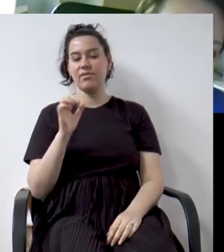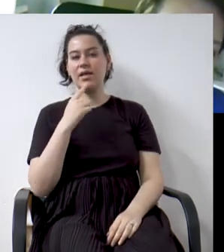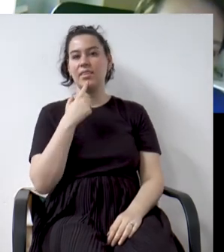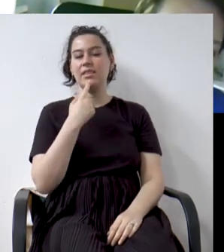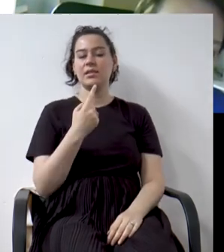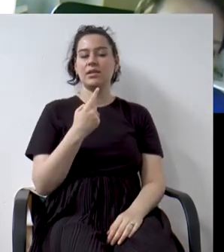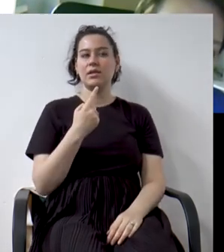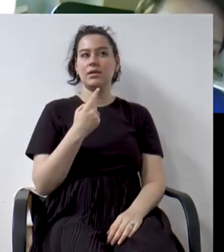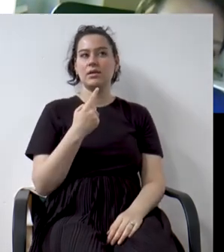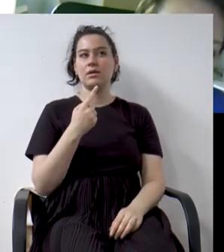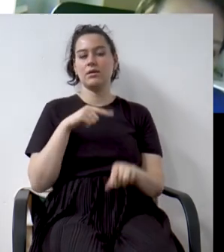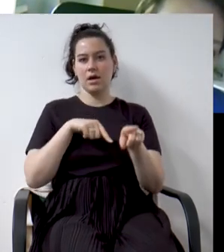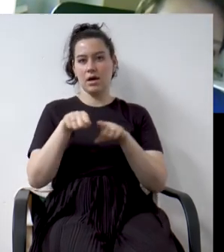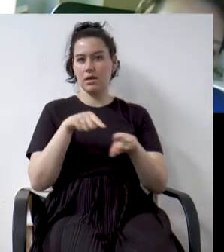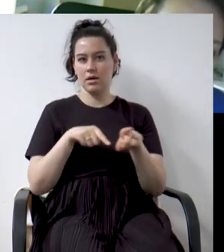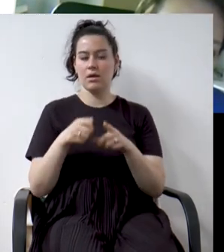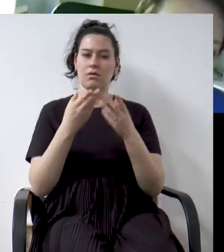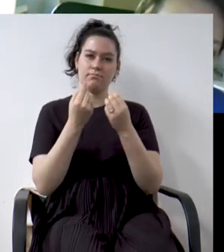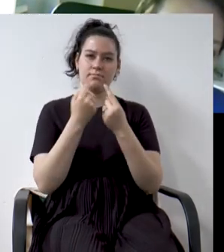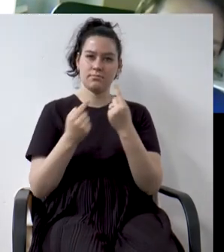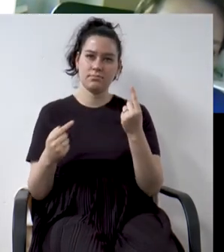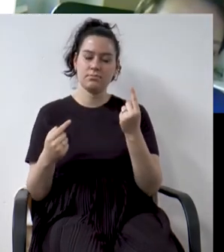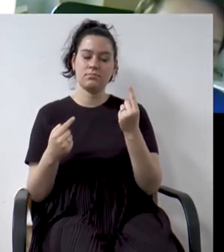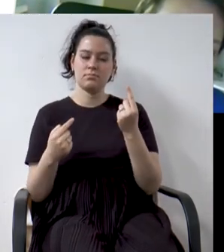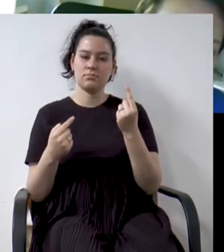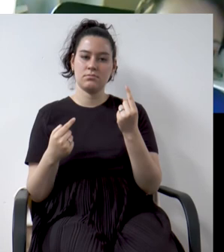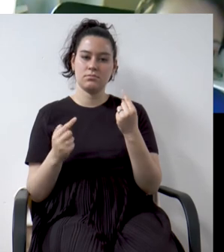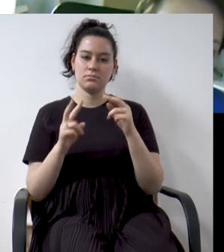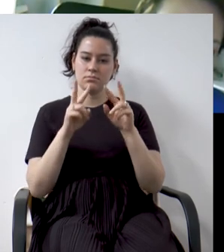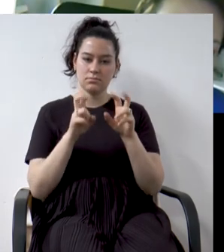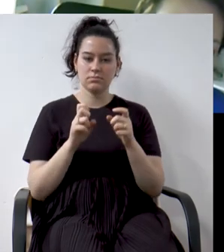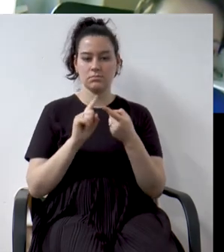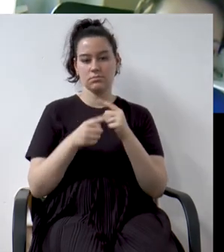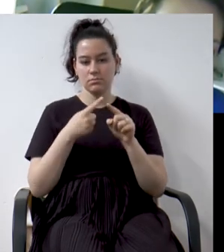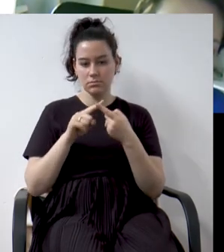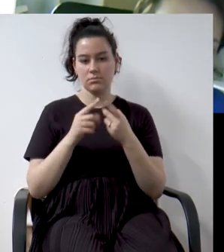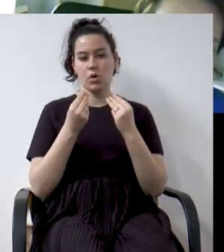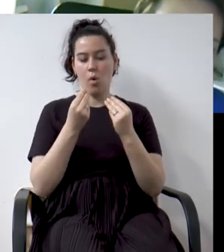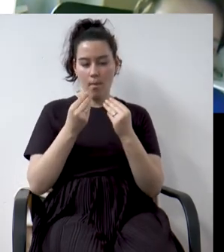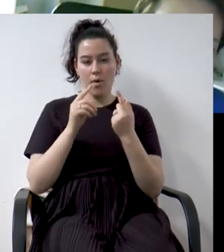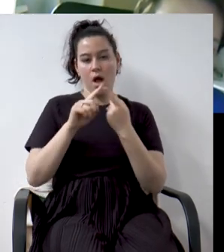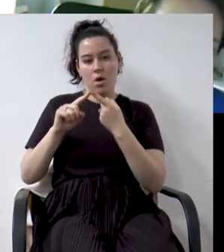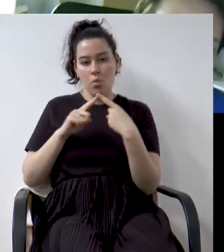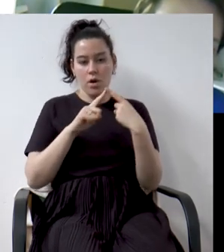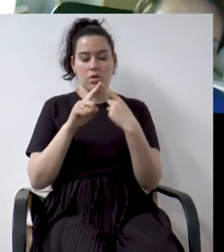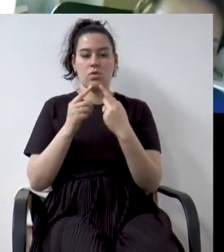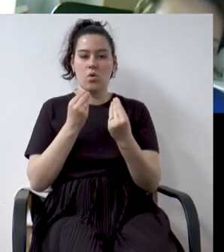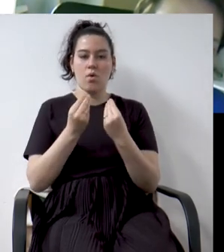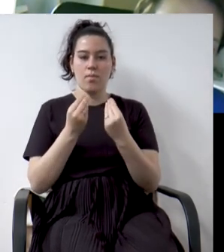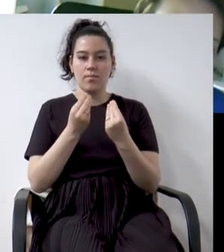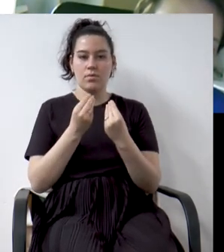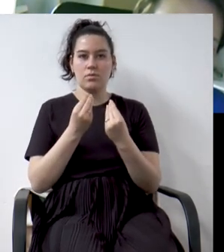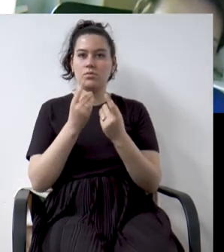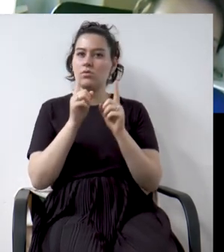demás carreras y con todos los demás PLU. En el sentido de la vinculación y la articulación, no es